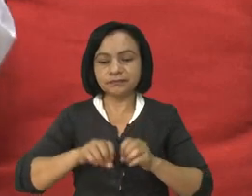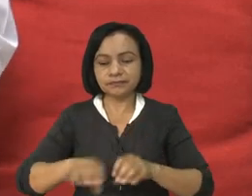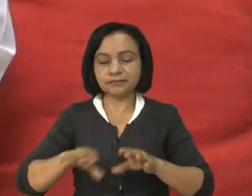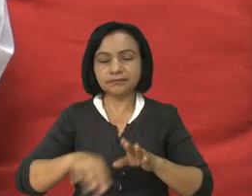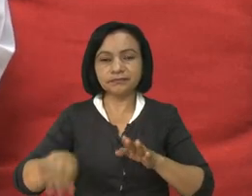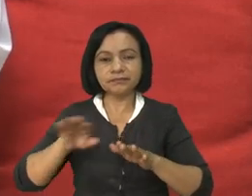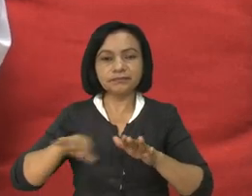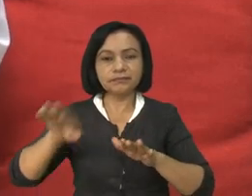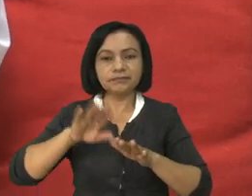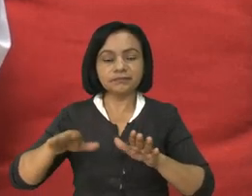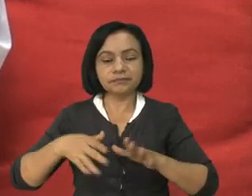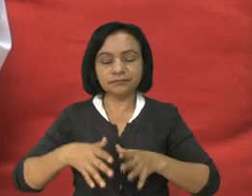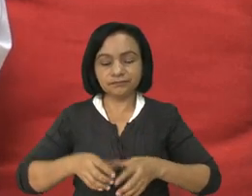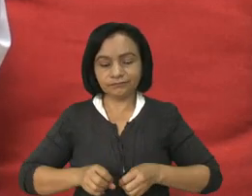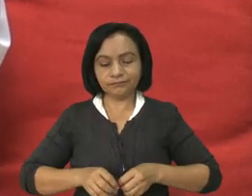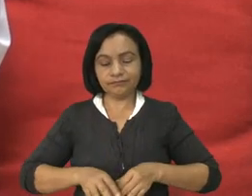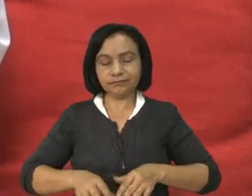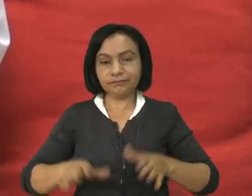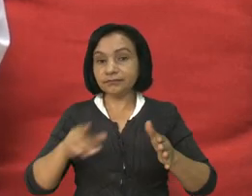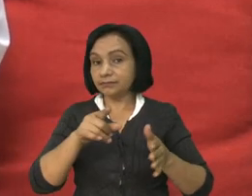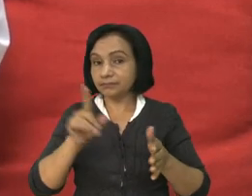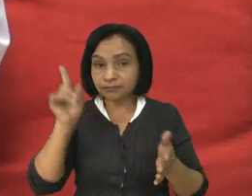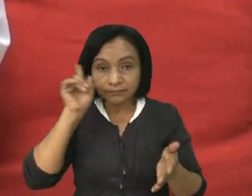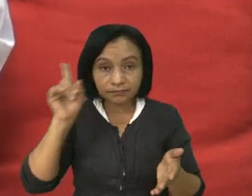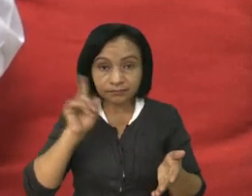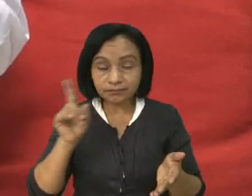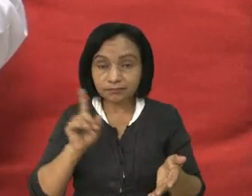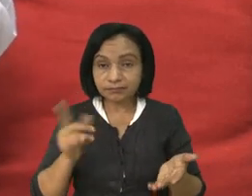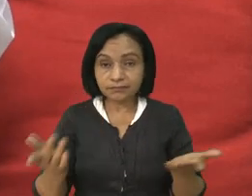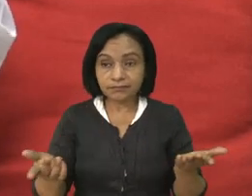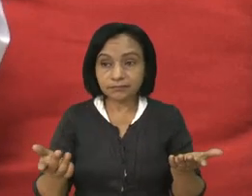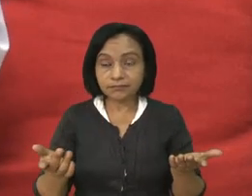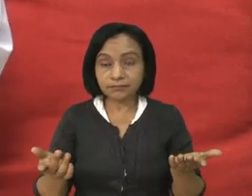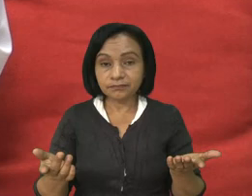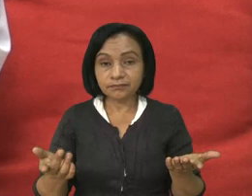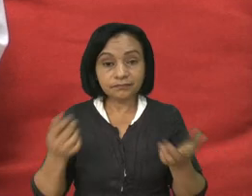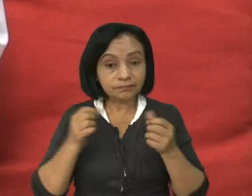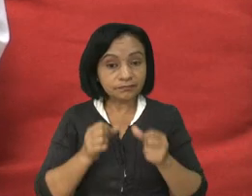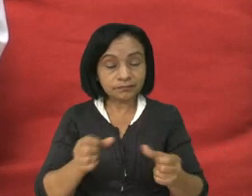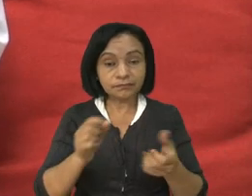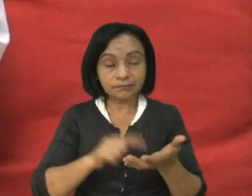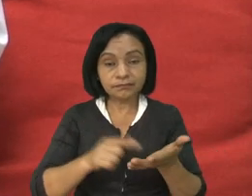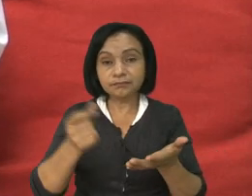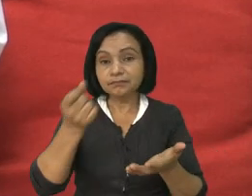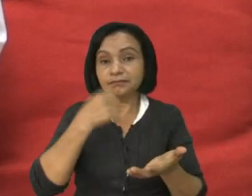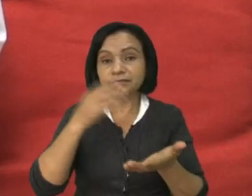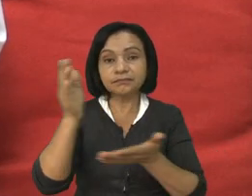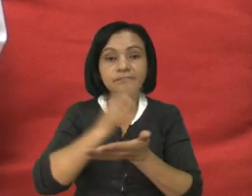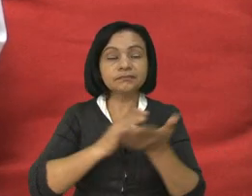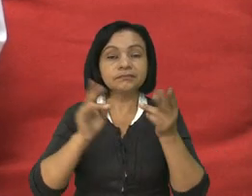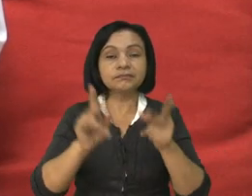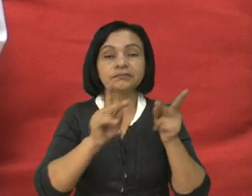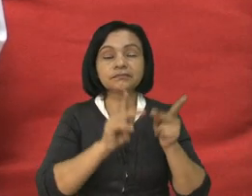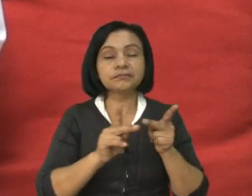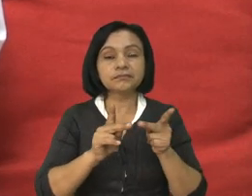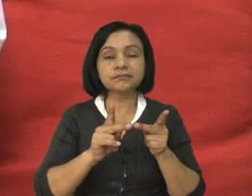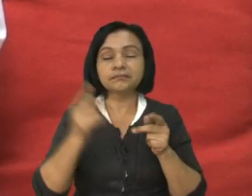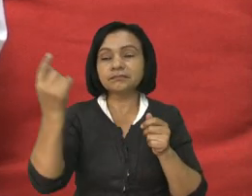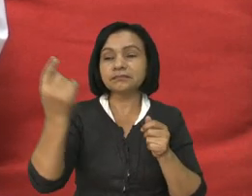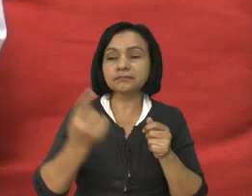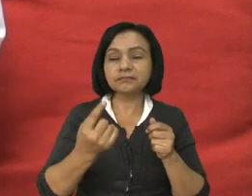se replica más, y entonces, y si vos no te das seguimiento, porque hay personas de que llegan